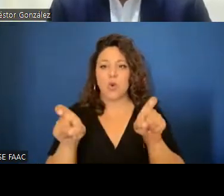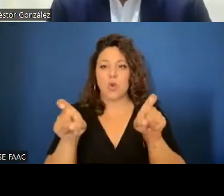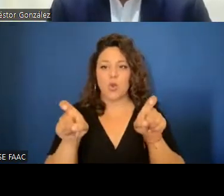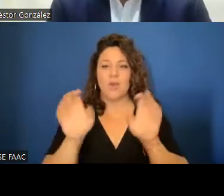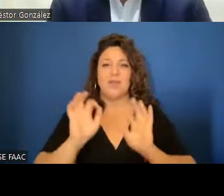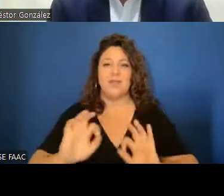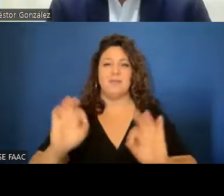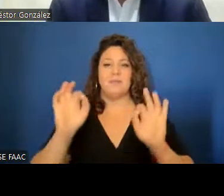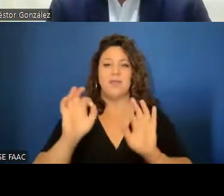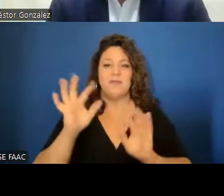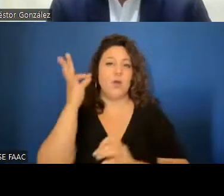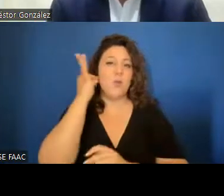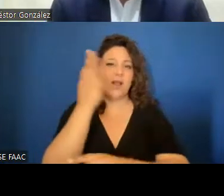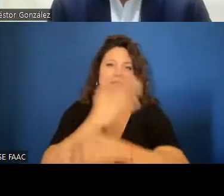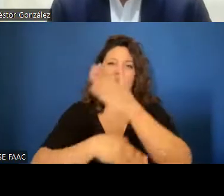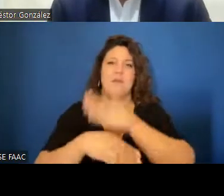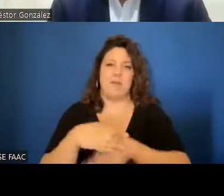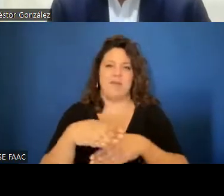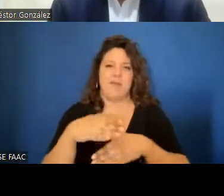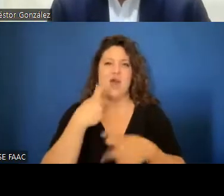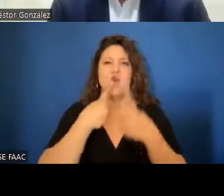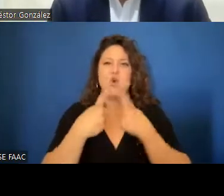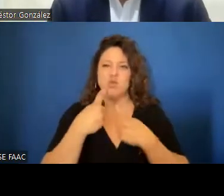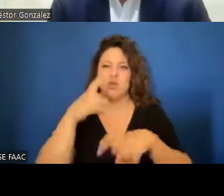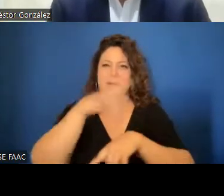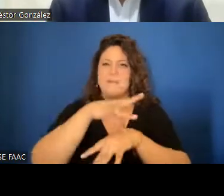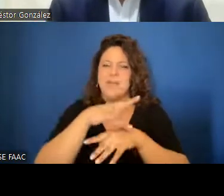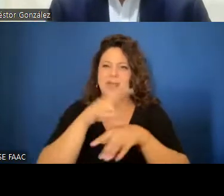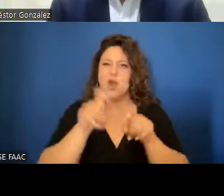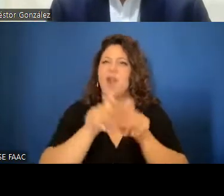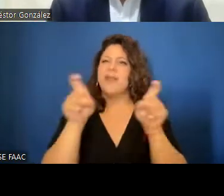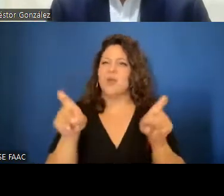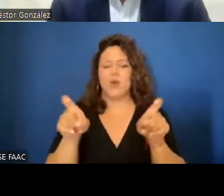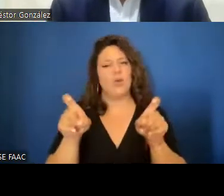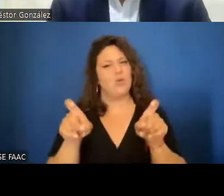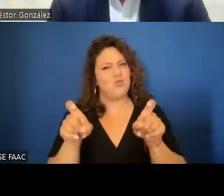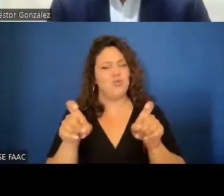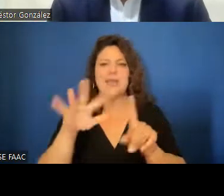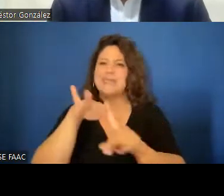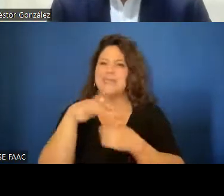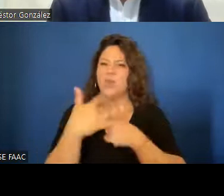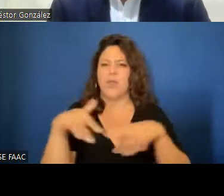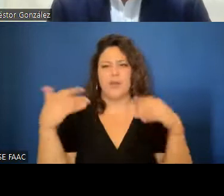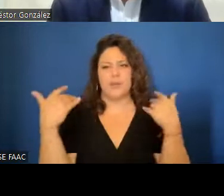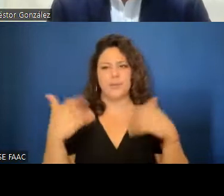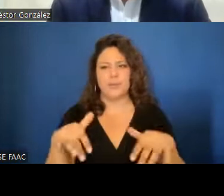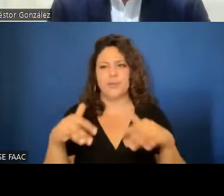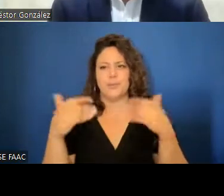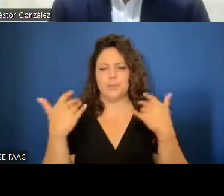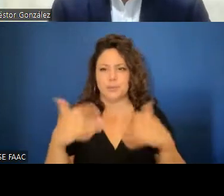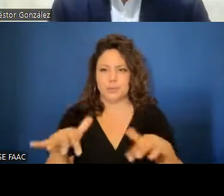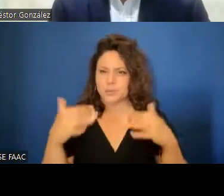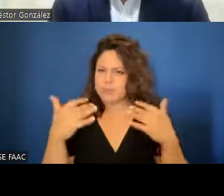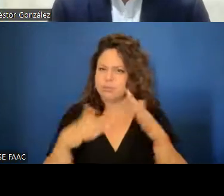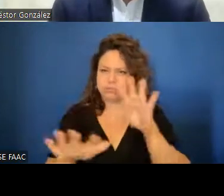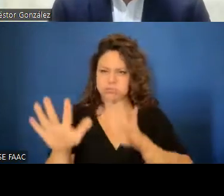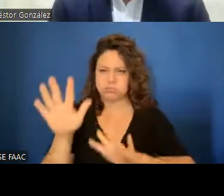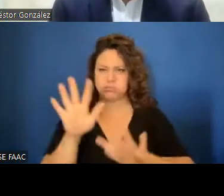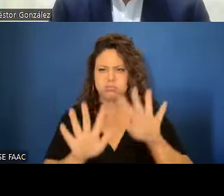venían un poco, estaban dejadas de lado, y yo me he encontrado, pues bueno, por mi trabajo y mi colaboración con muchas asociaciones,